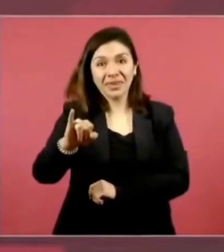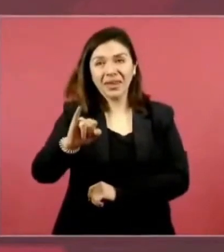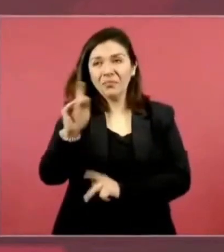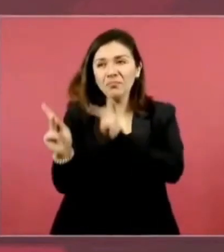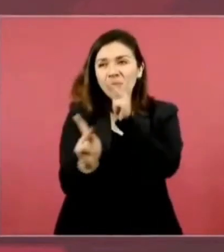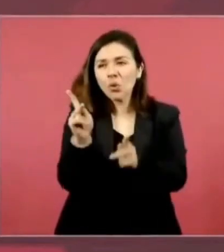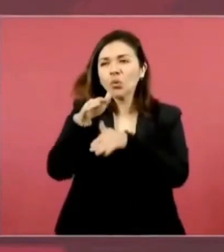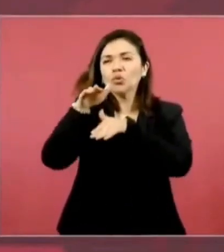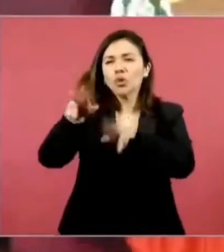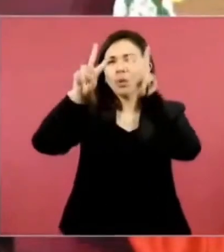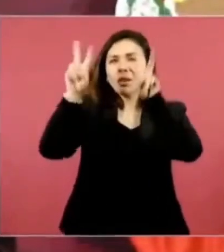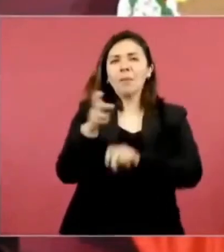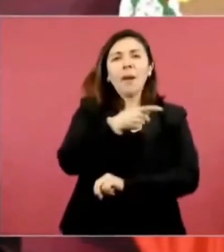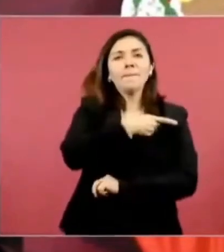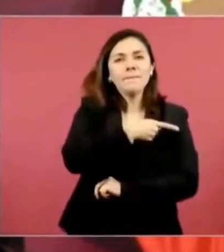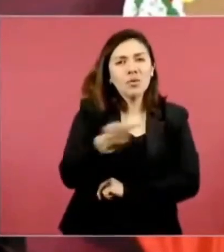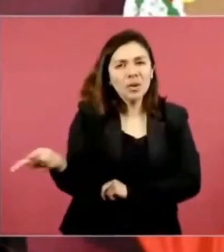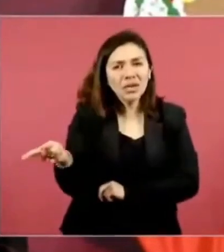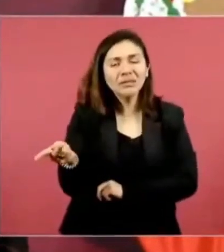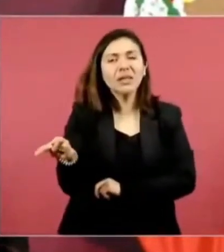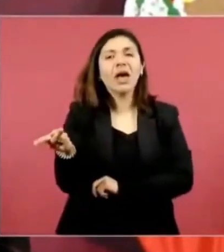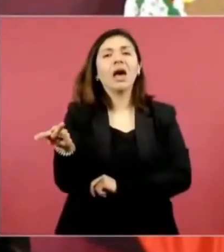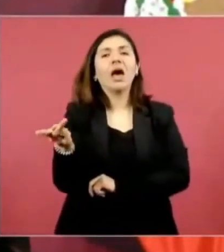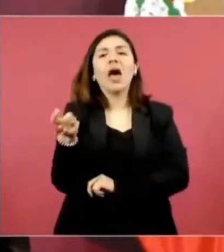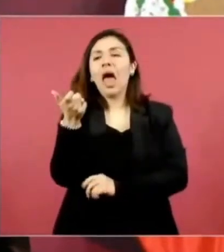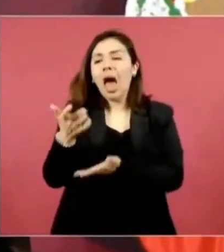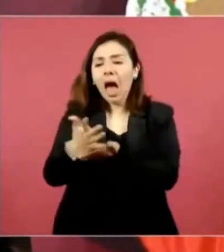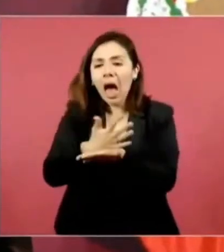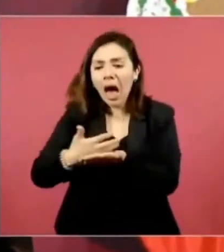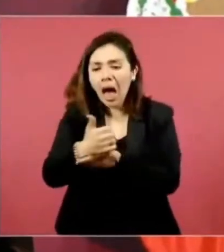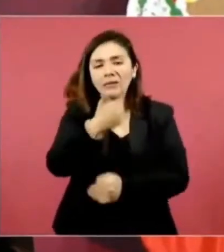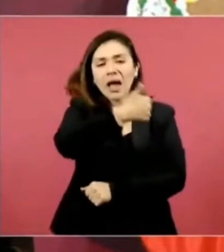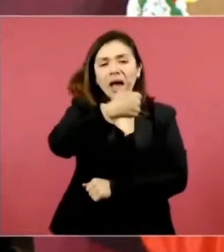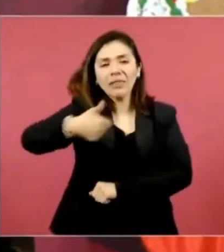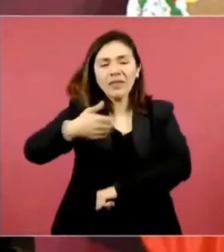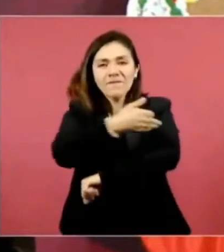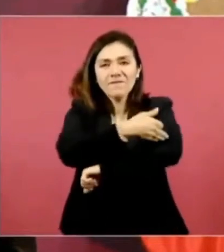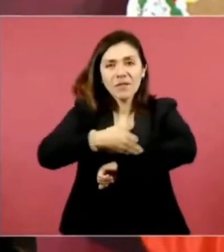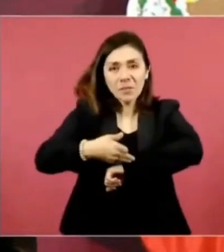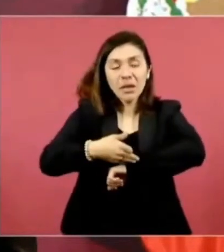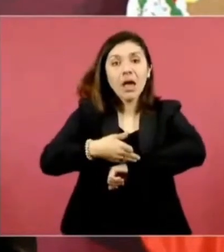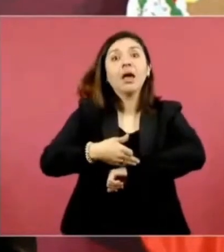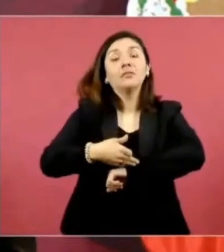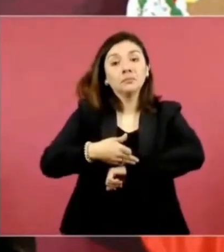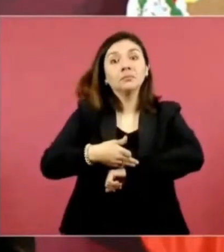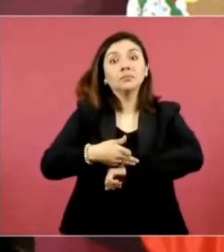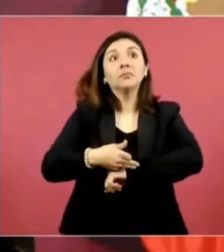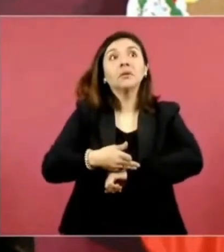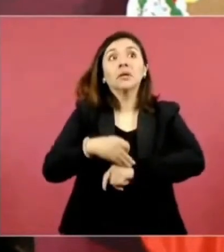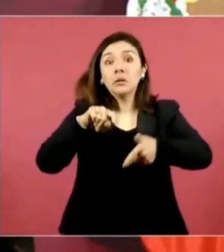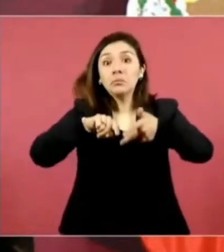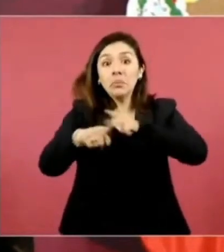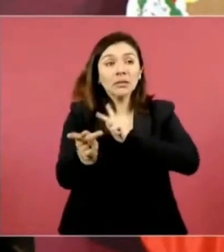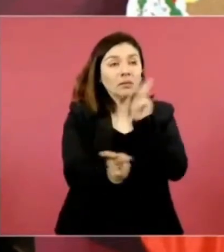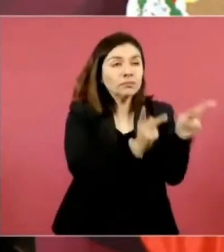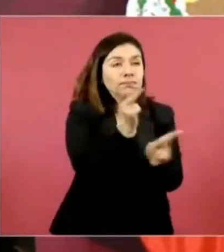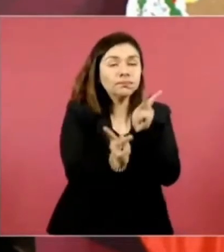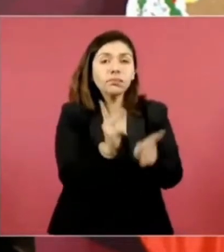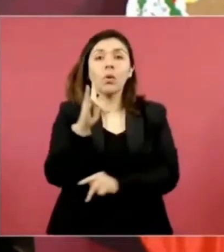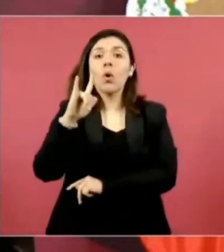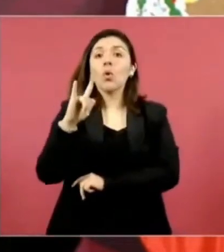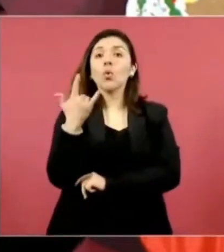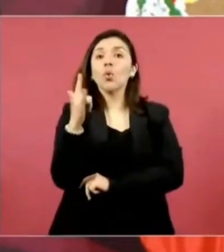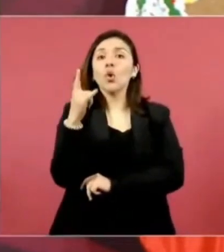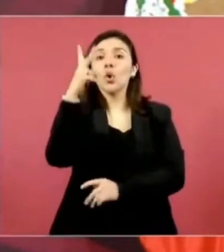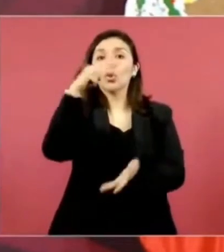pobreza, sobre ingresos en familias, la levantaron en julio del 22